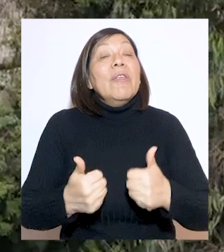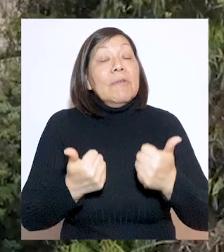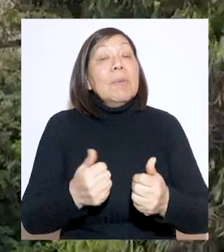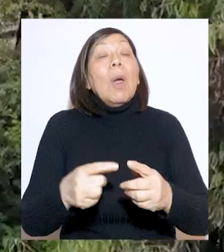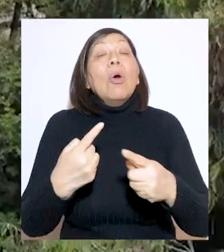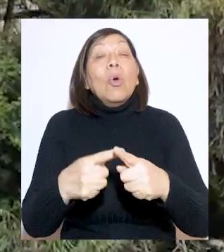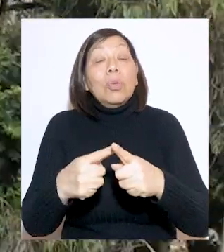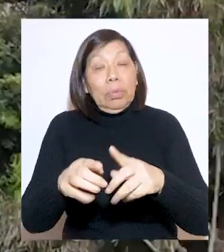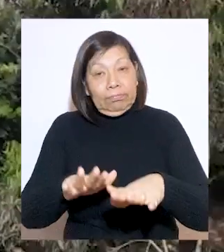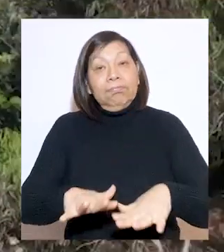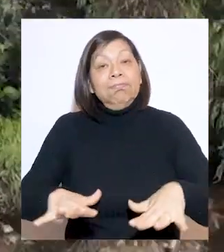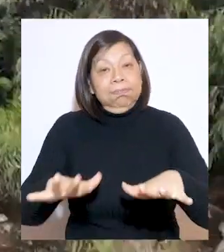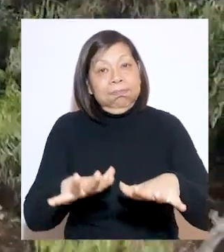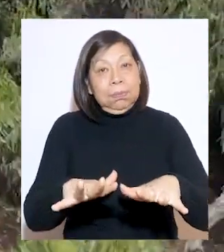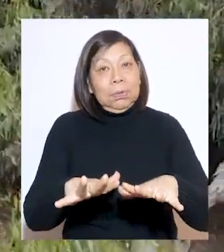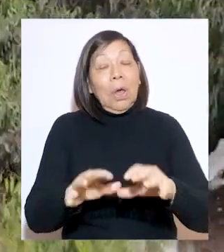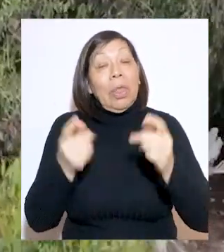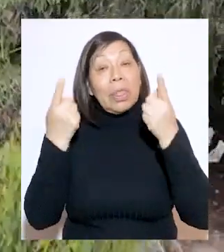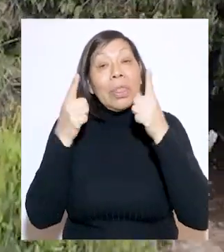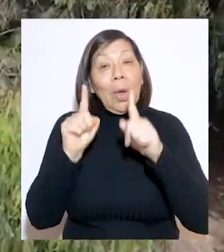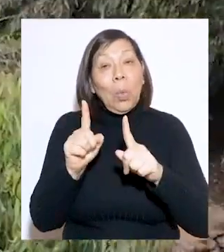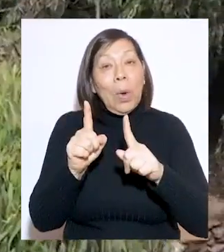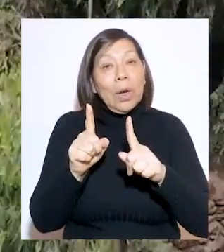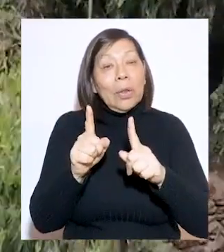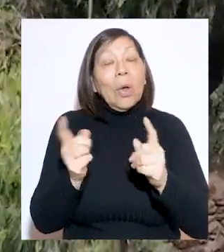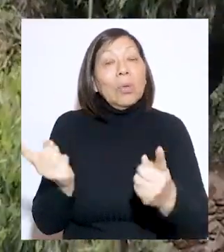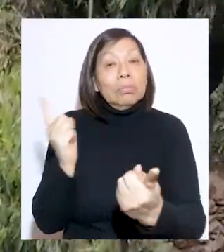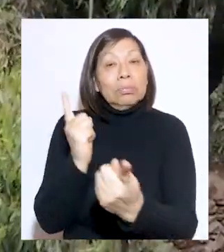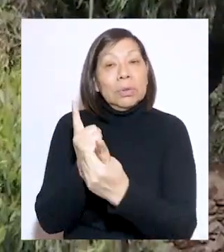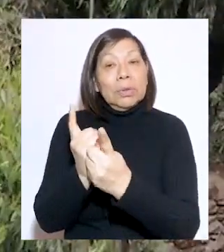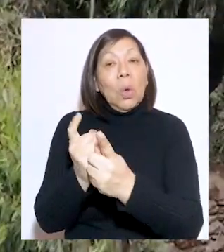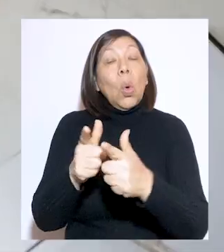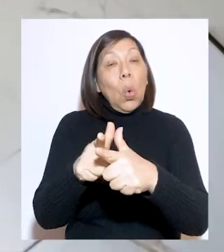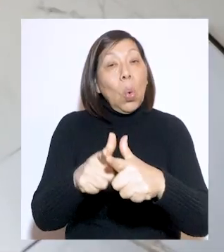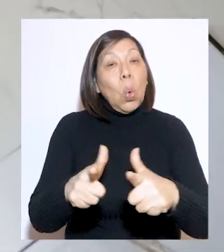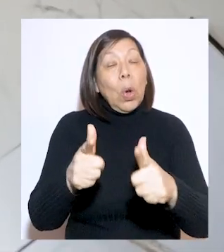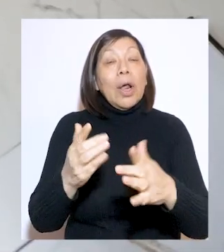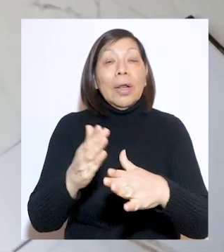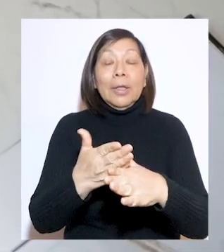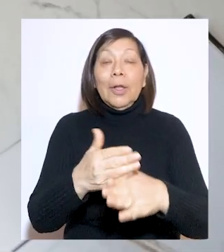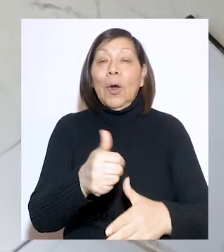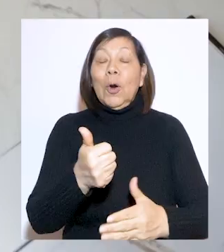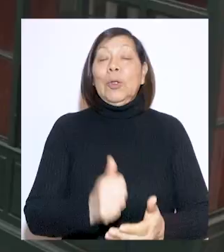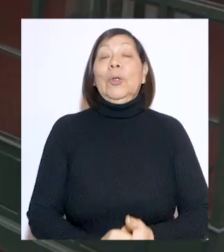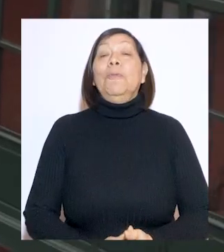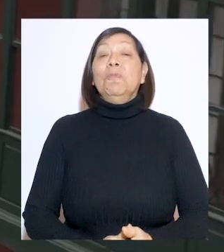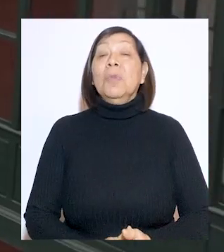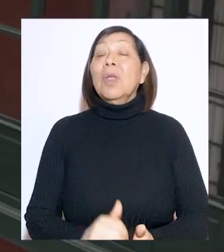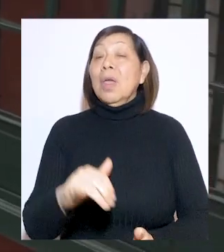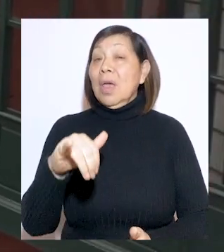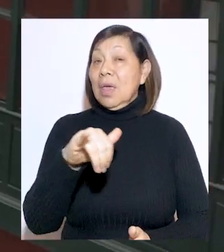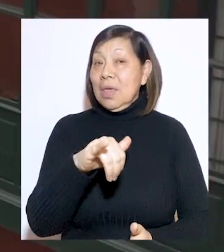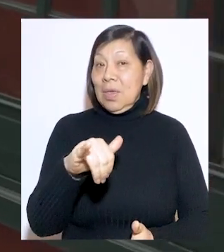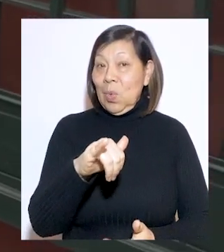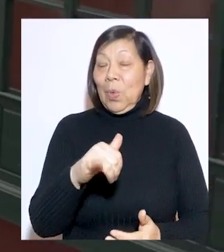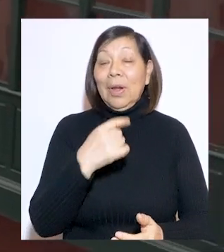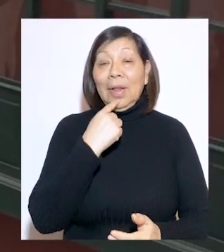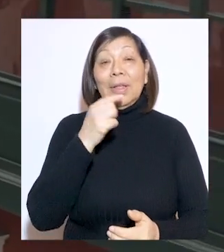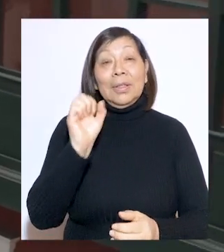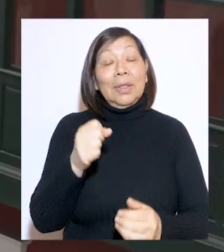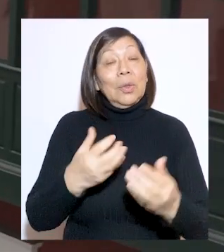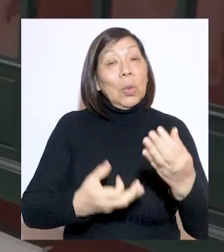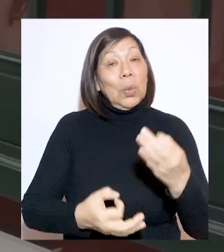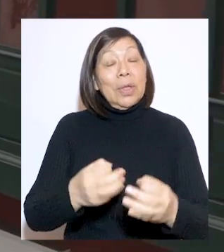demás planes específicos de acuerdo con el plan de acondicionamiento territorial, entre otros. Igualmente, señala que